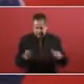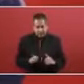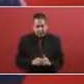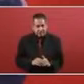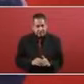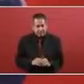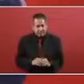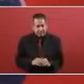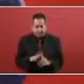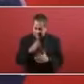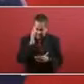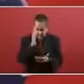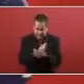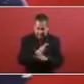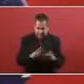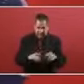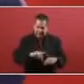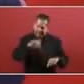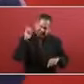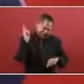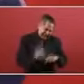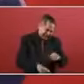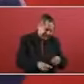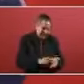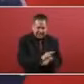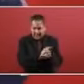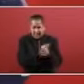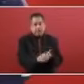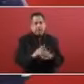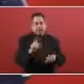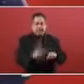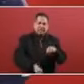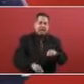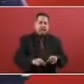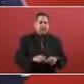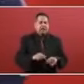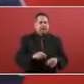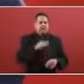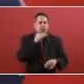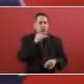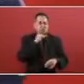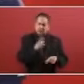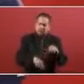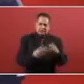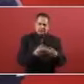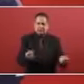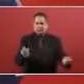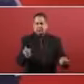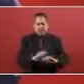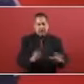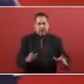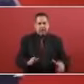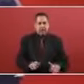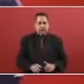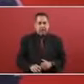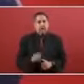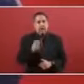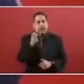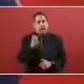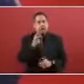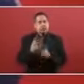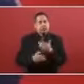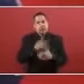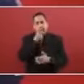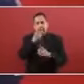vamos a acabar, a arrancar ese cáncer de la corrupción. Entonces, eso es lo que